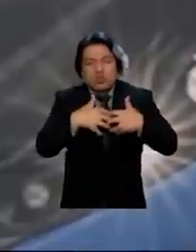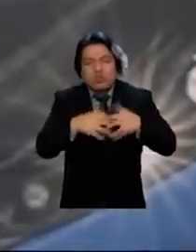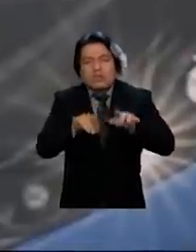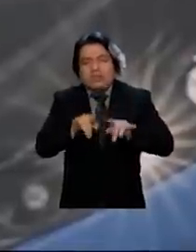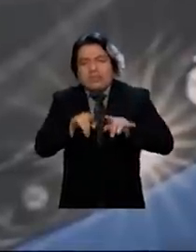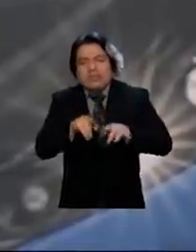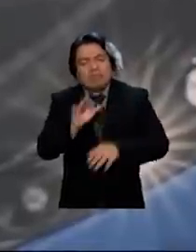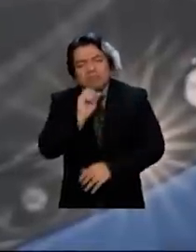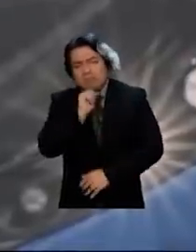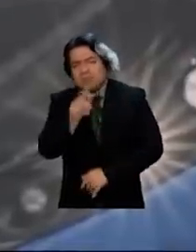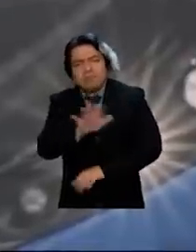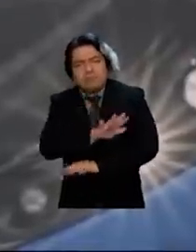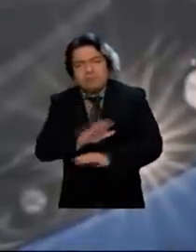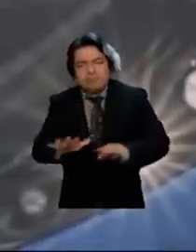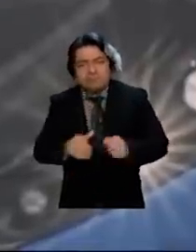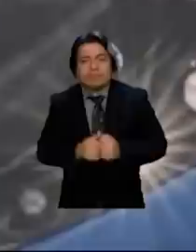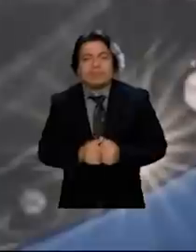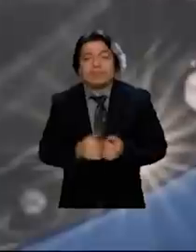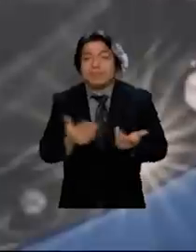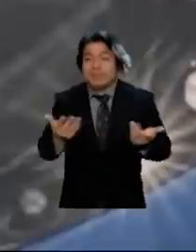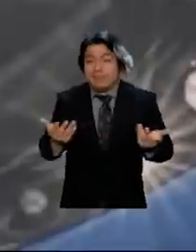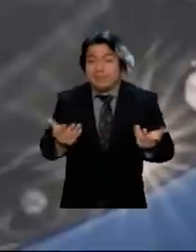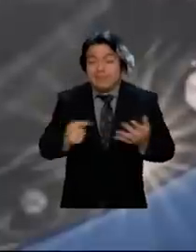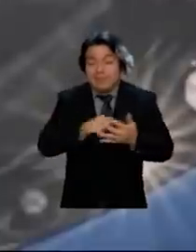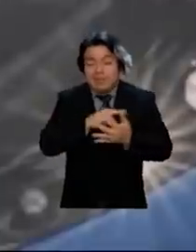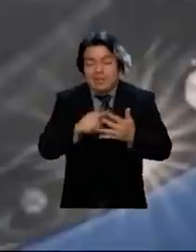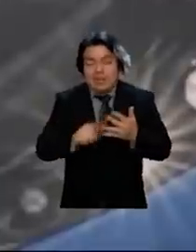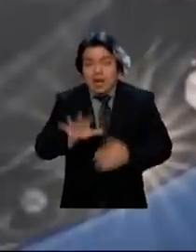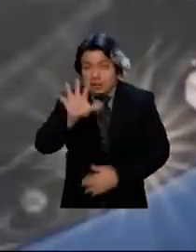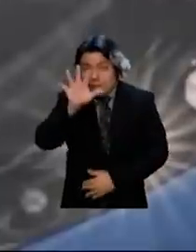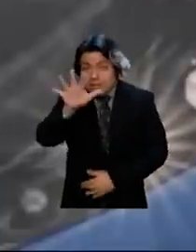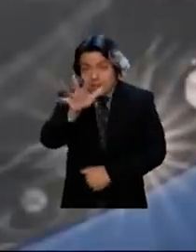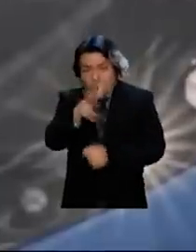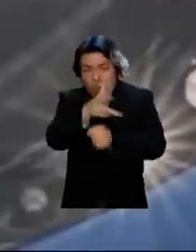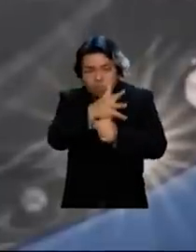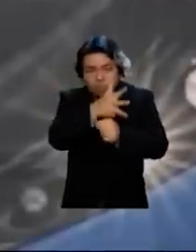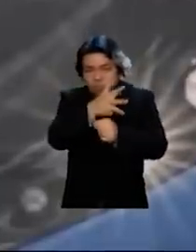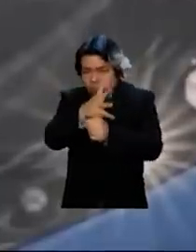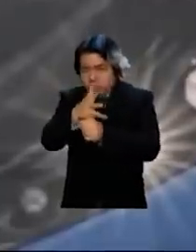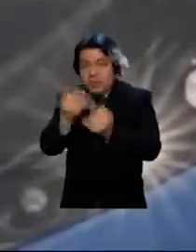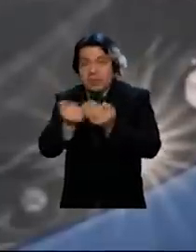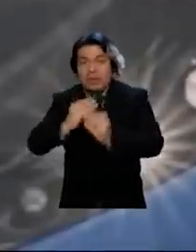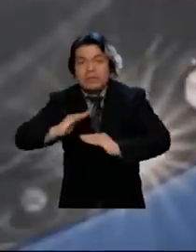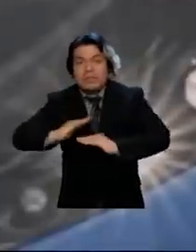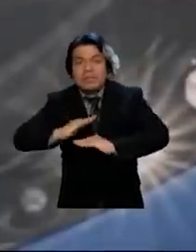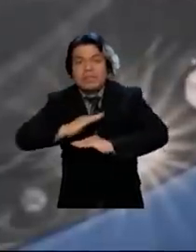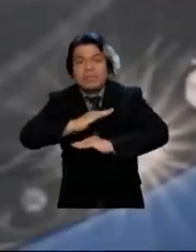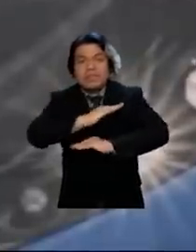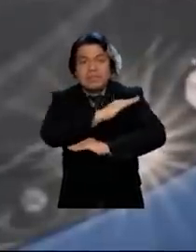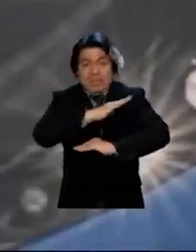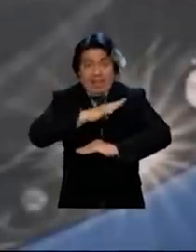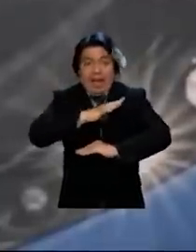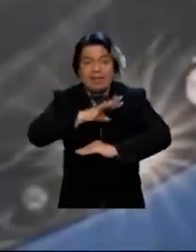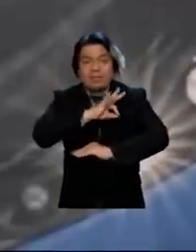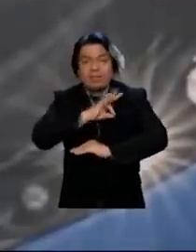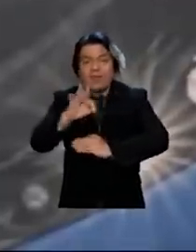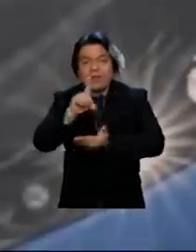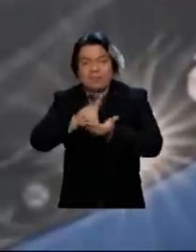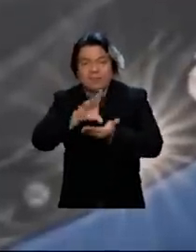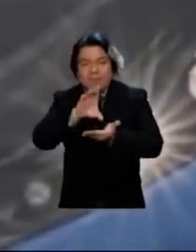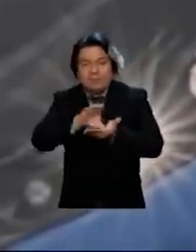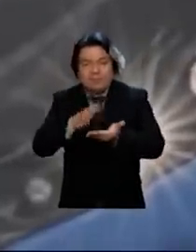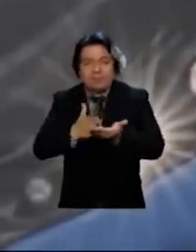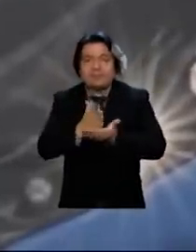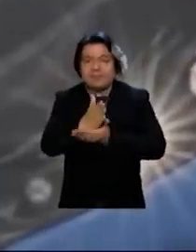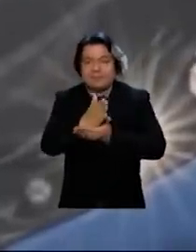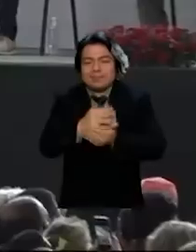interna. Adicionalmente, tienen 5 cámaras de vigilancia, rampas de acceso para personas con discapacidad y